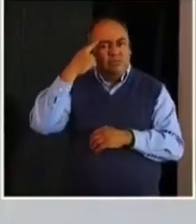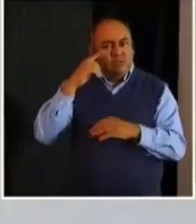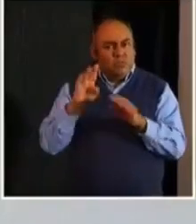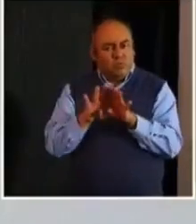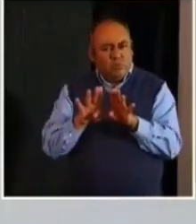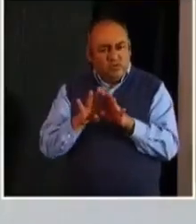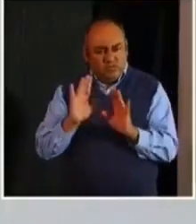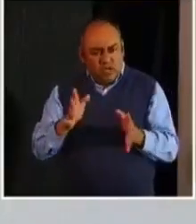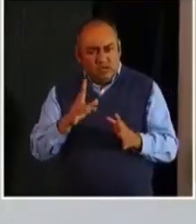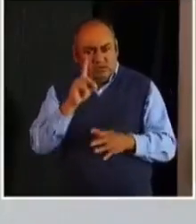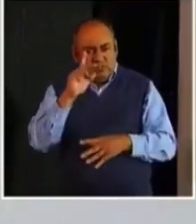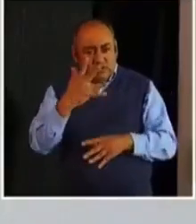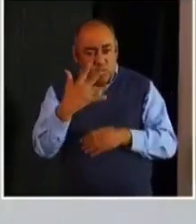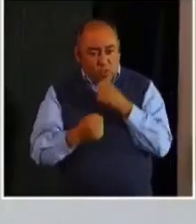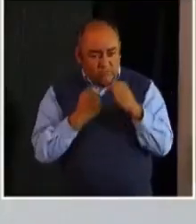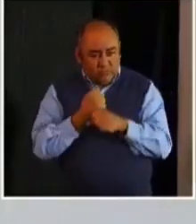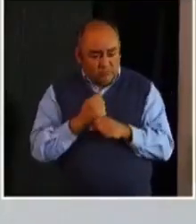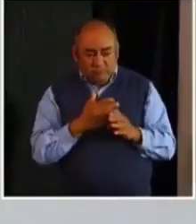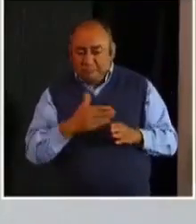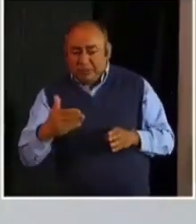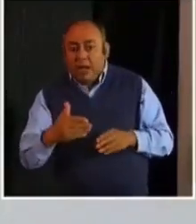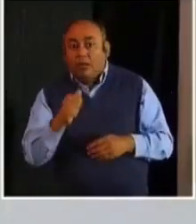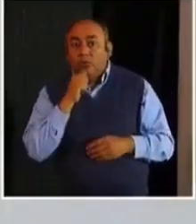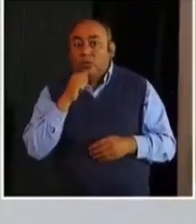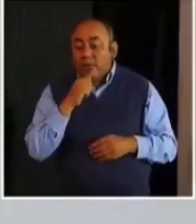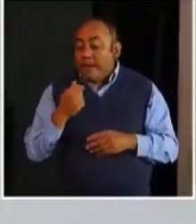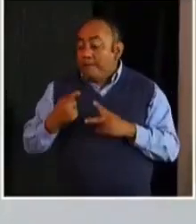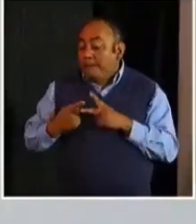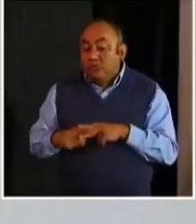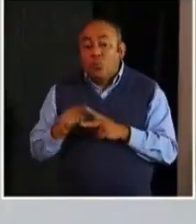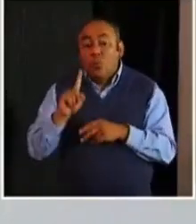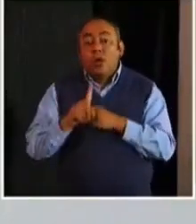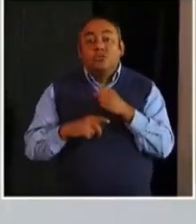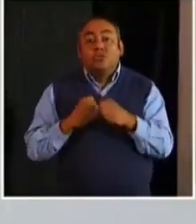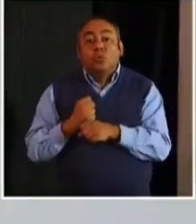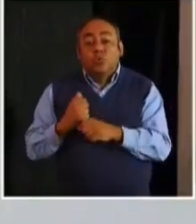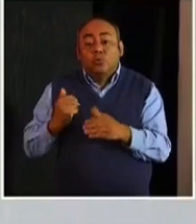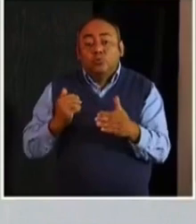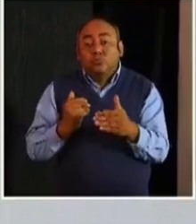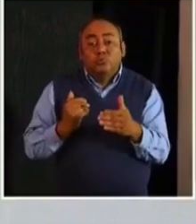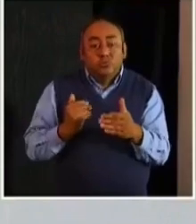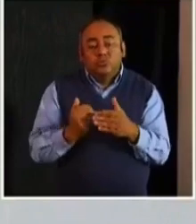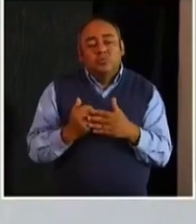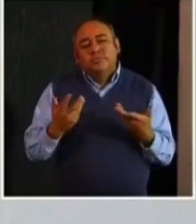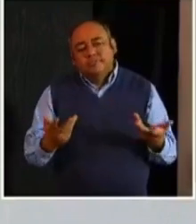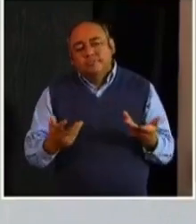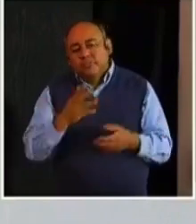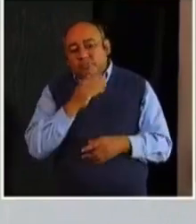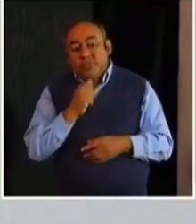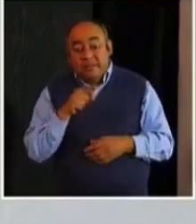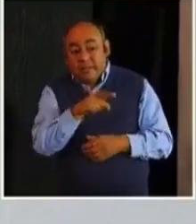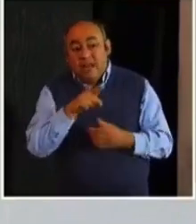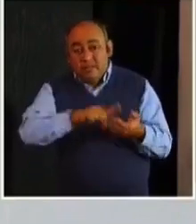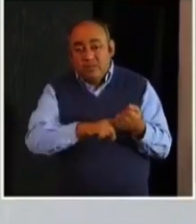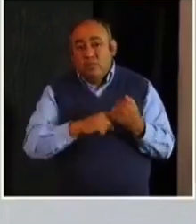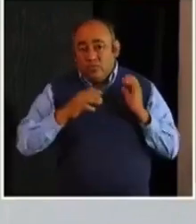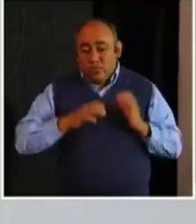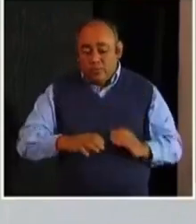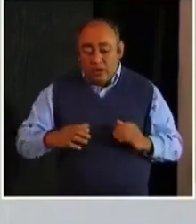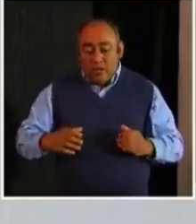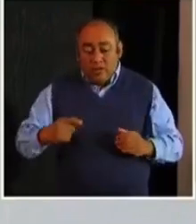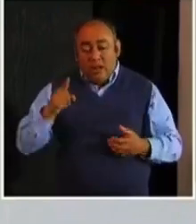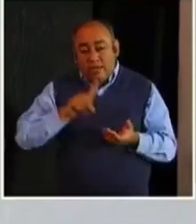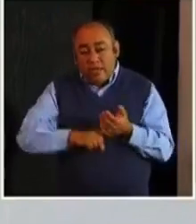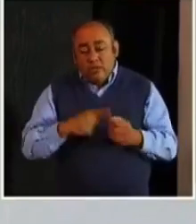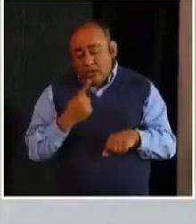a poco más de un año de su lanzamiento el programa de cobertura universal a niñas niños y adolescentes con cáncer ha beneficiado a